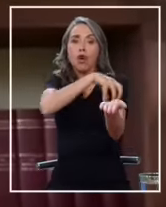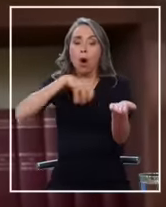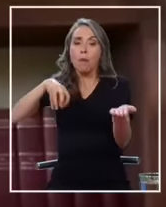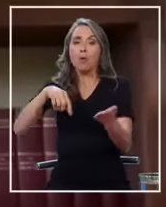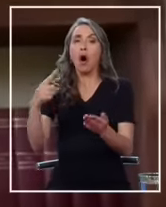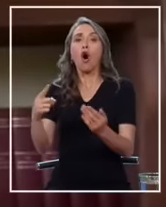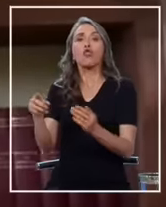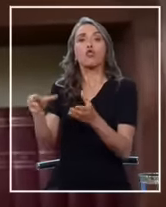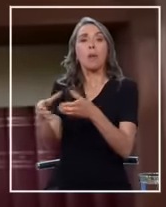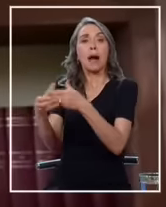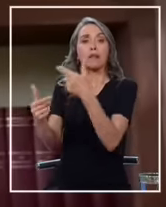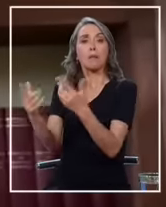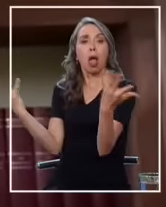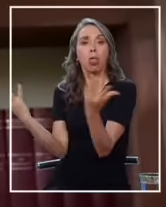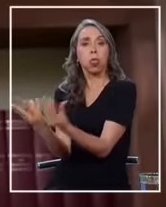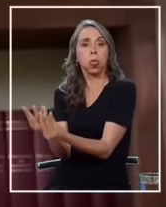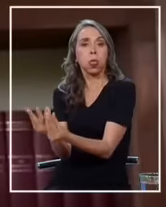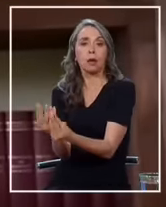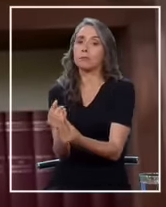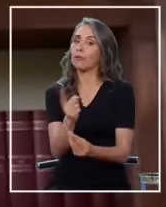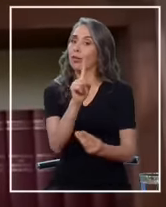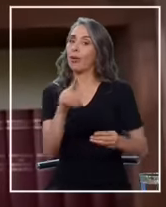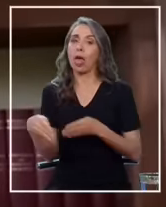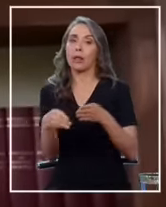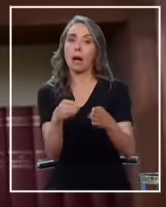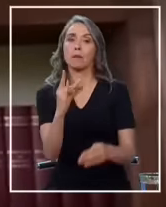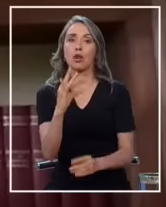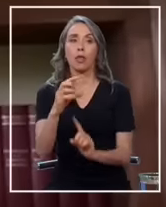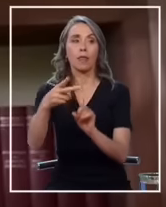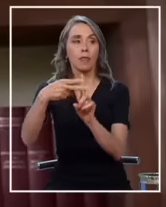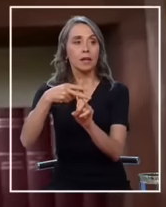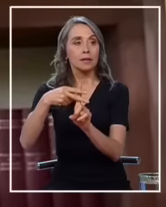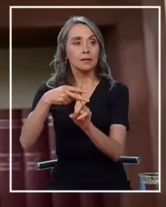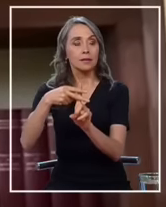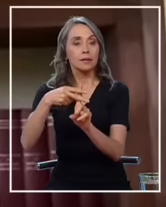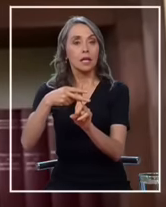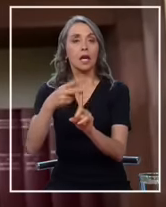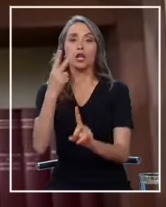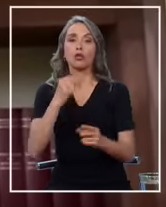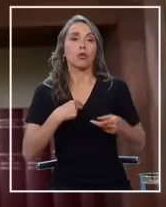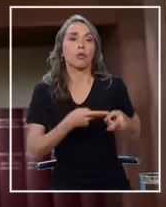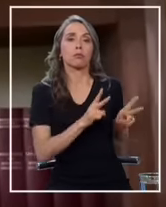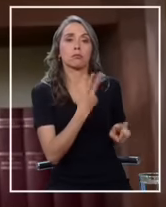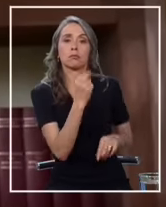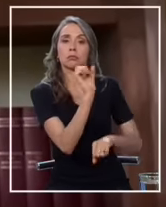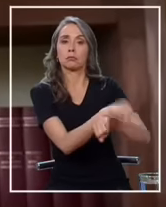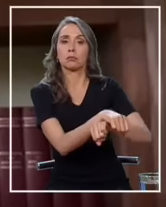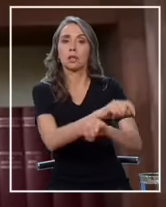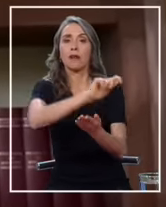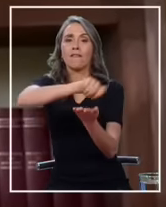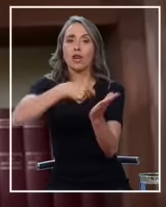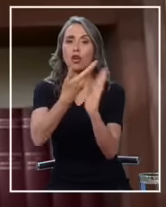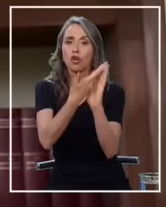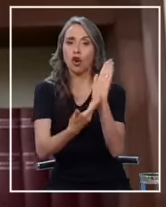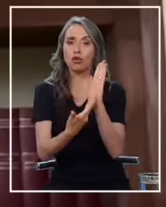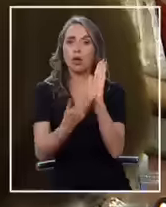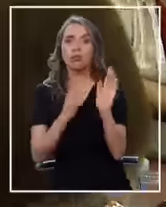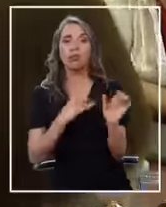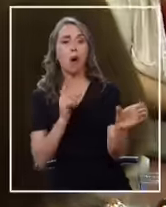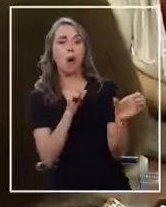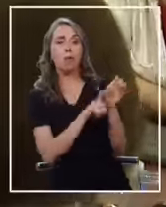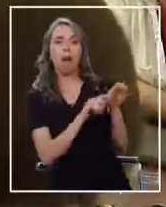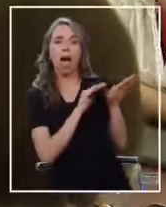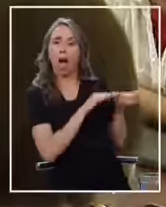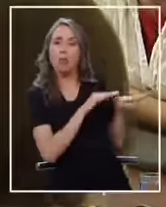minimizado, ese no es el camino. La democracia cristiana no está disponible para firmar un contrato de adhesión.